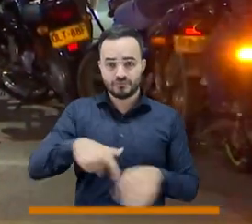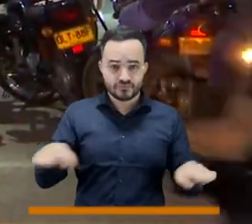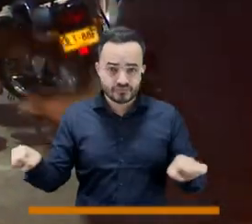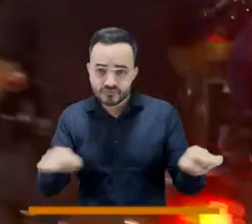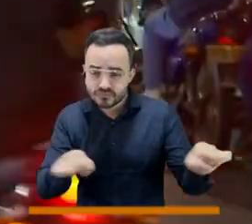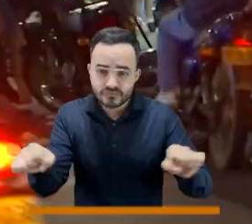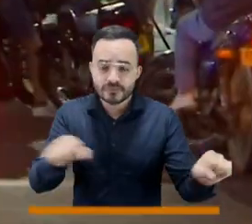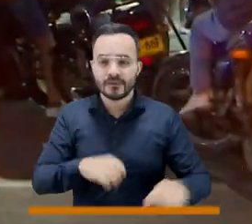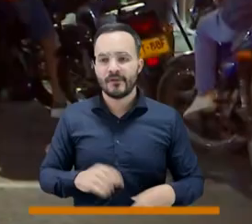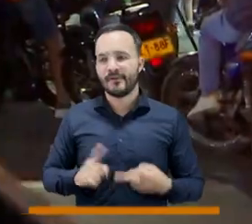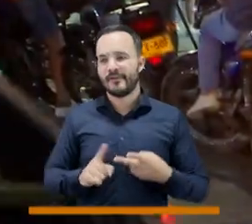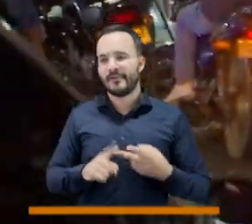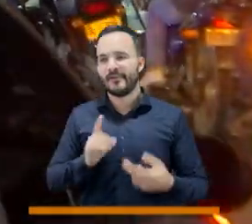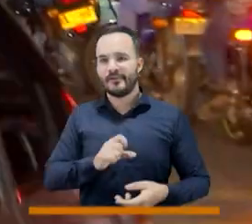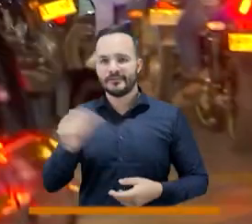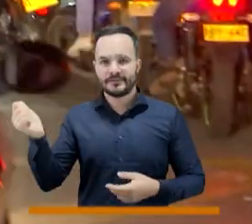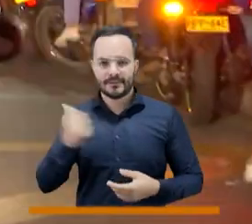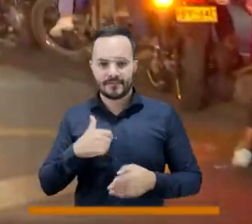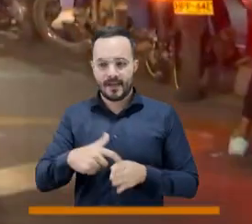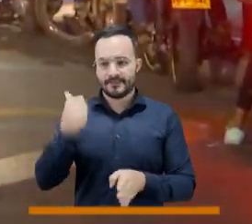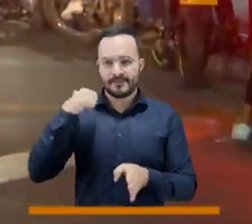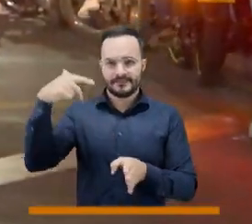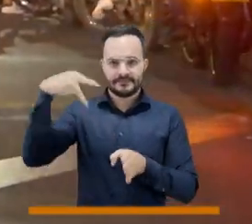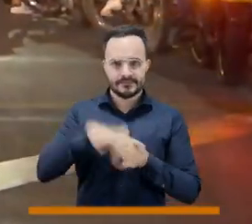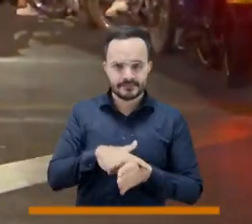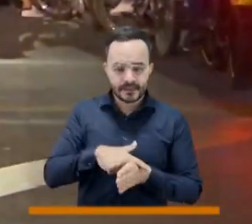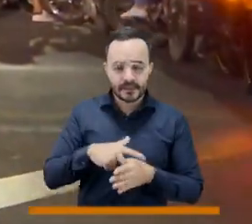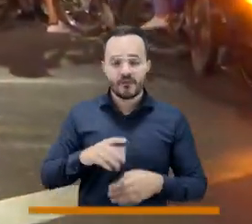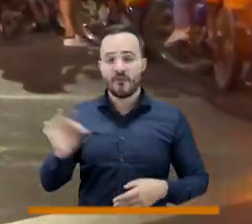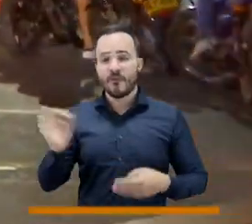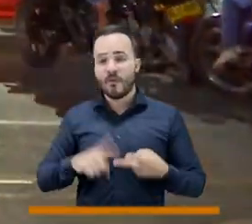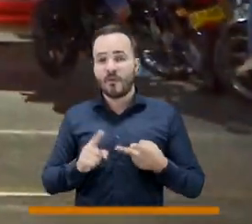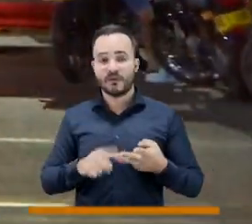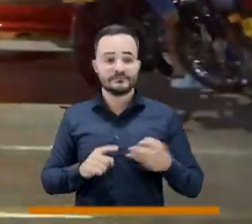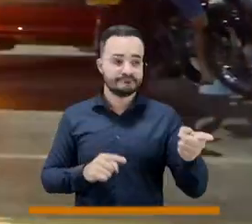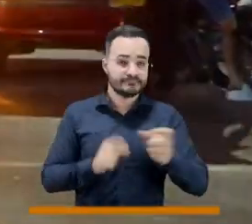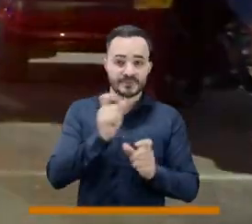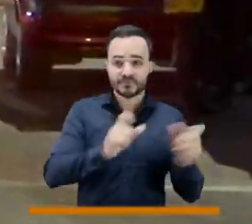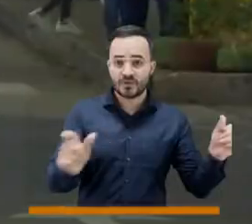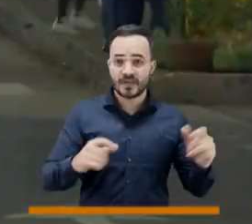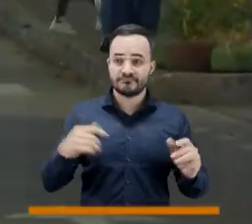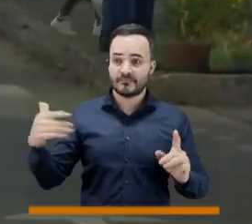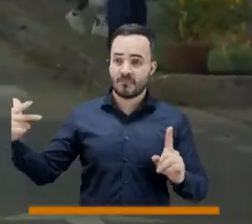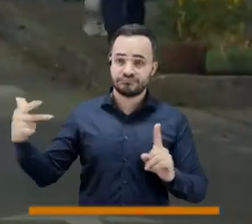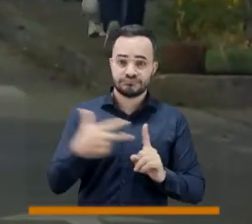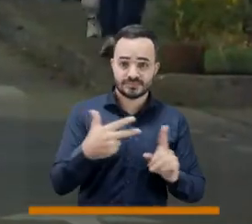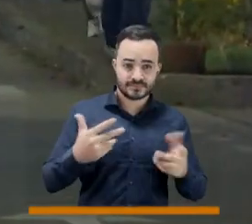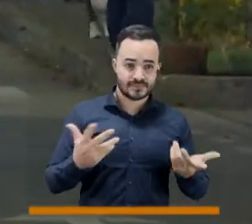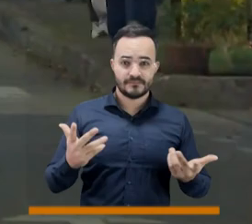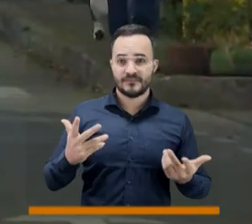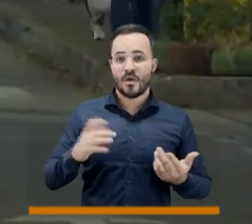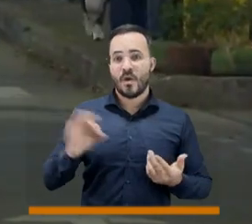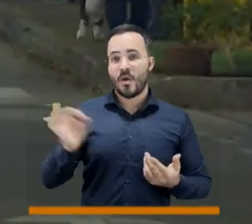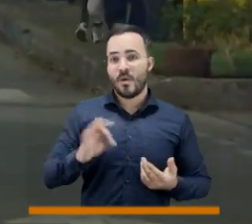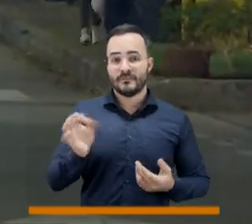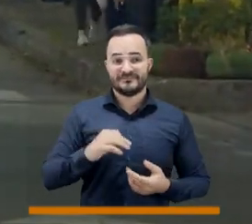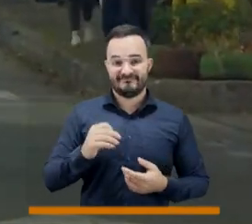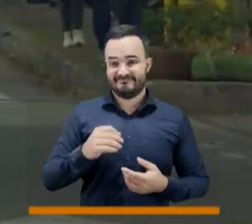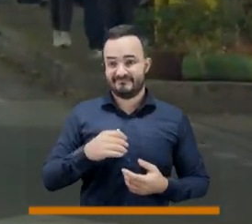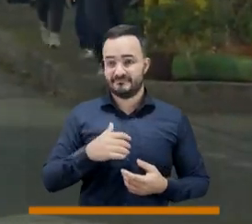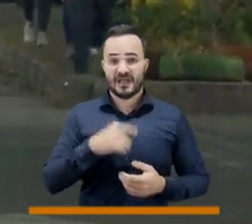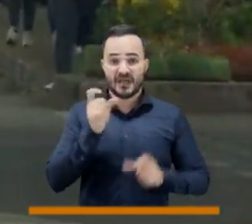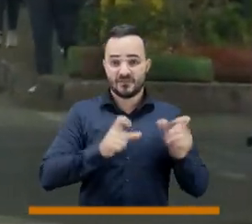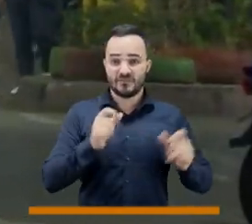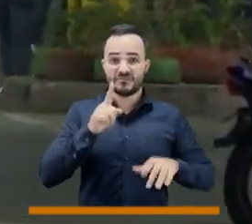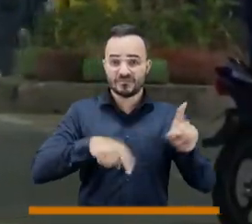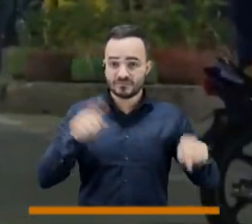como pasajero de la motocicleta o inclusive victimarios en contra de los peatones, que también es un